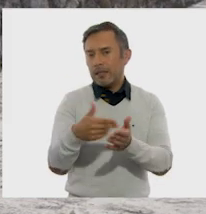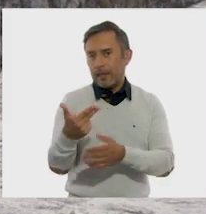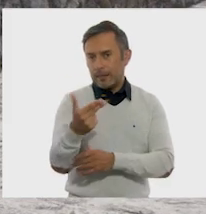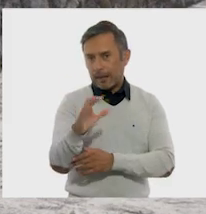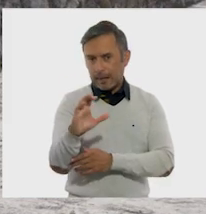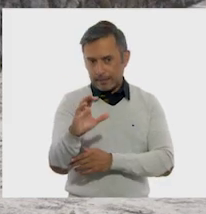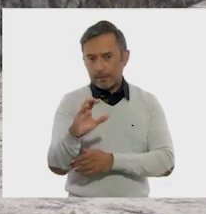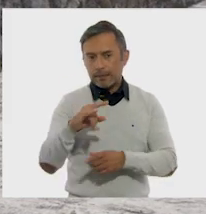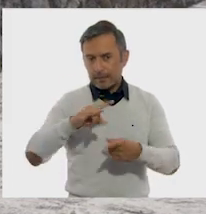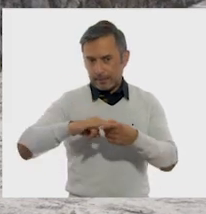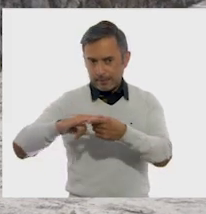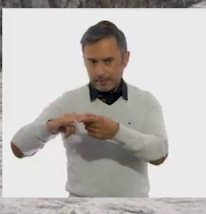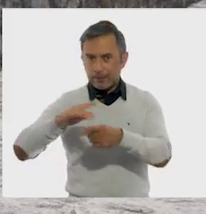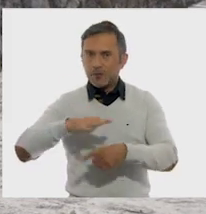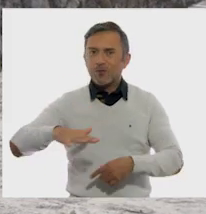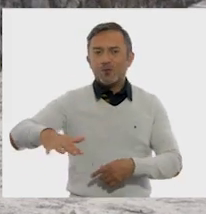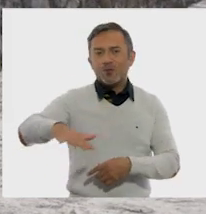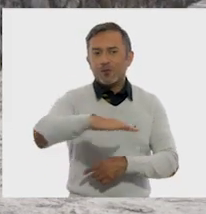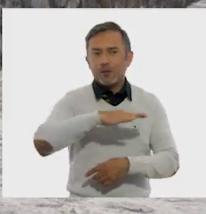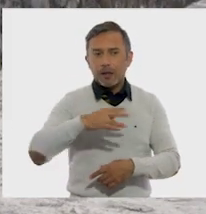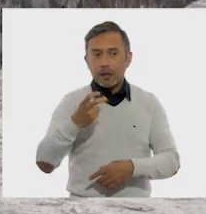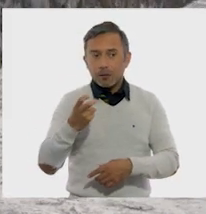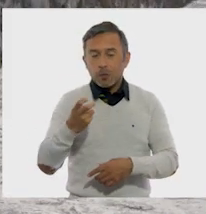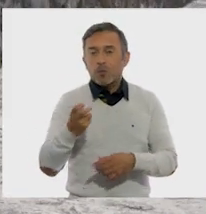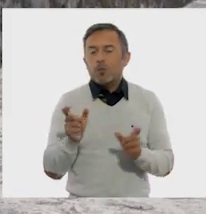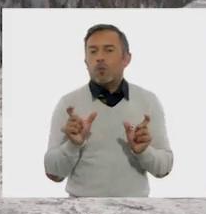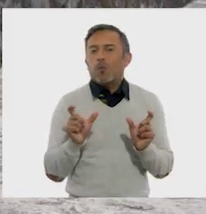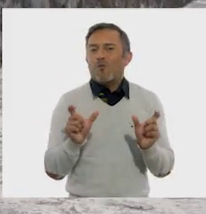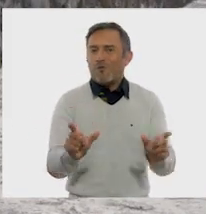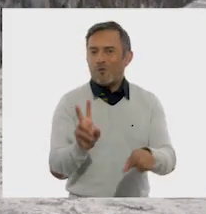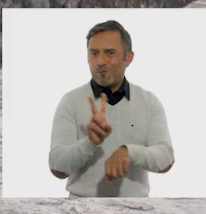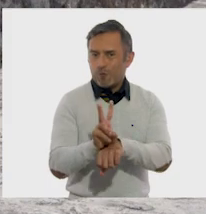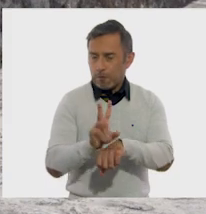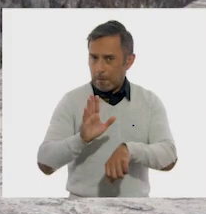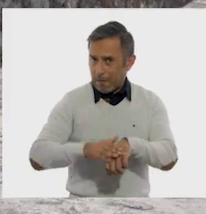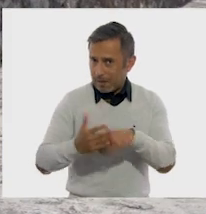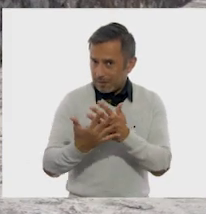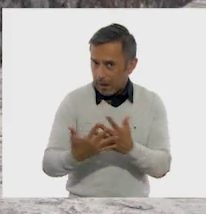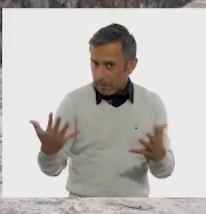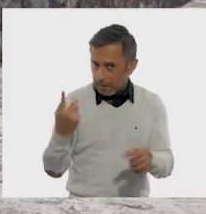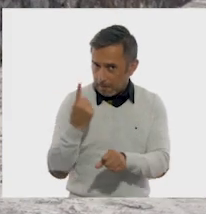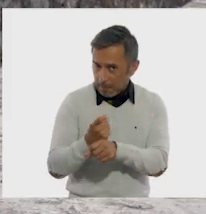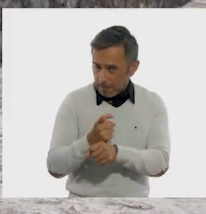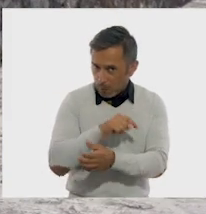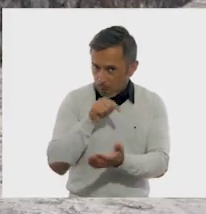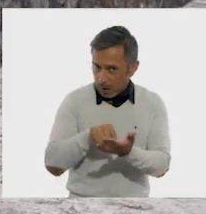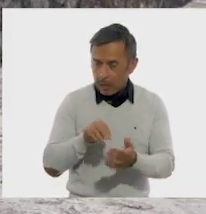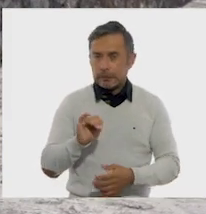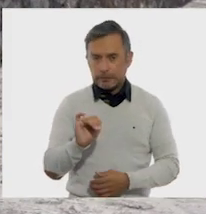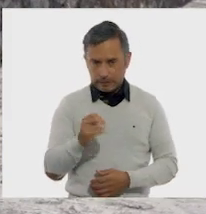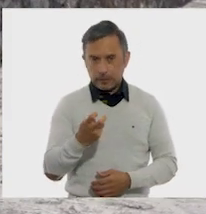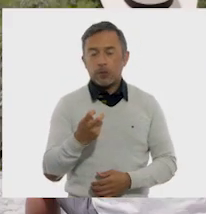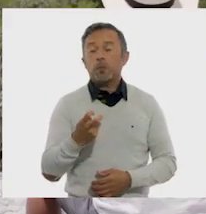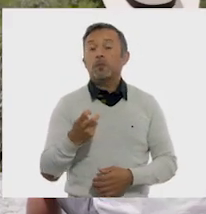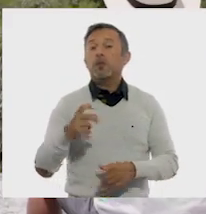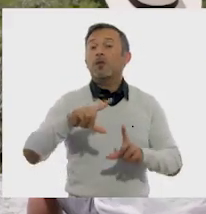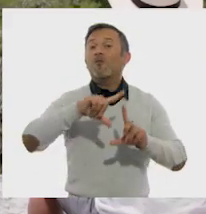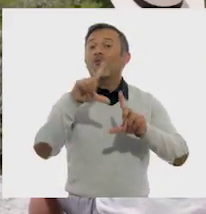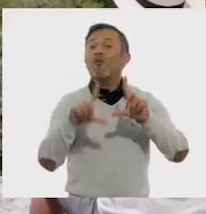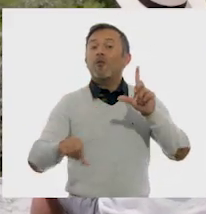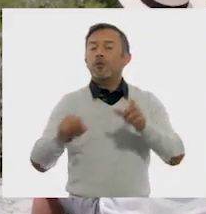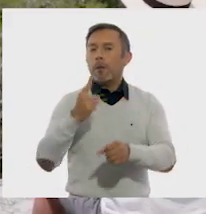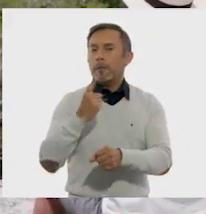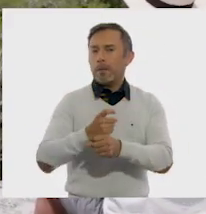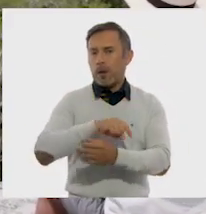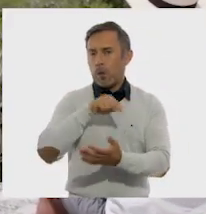más grande como reserva natural protegida, como biosfera? Sí, como reserva de la biosfera es la más grande del país, el